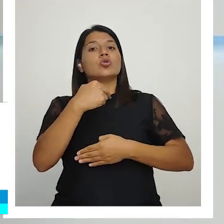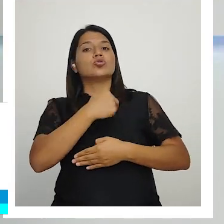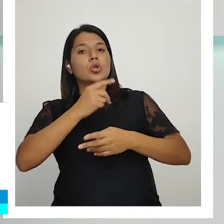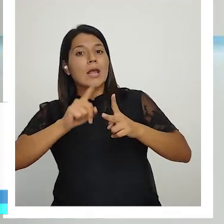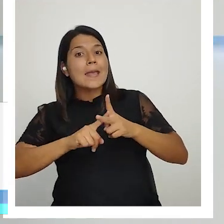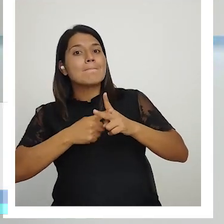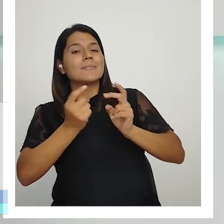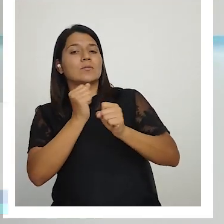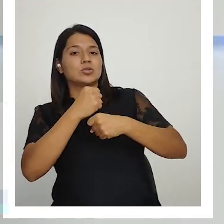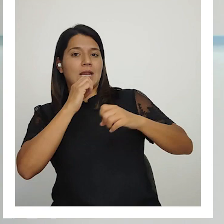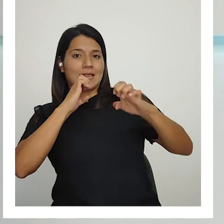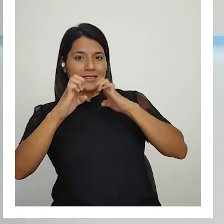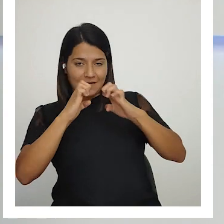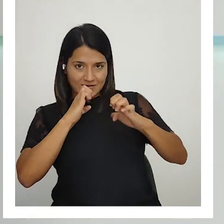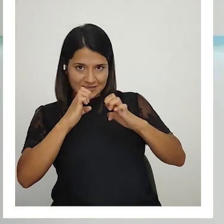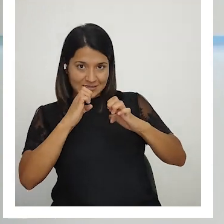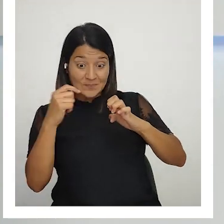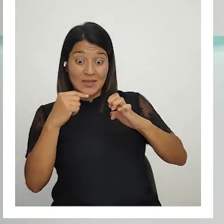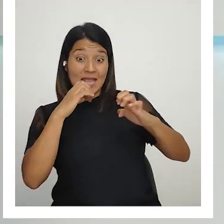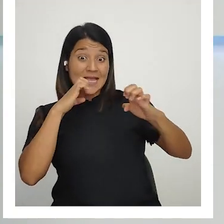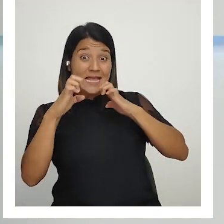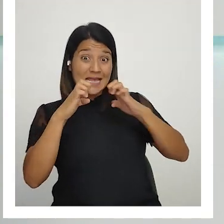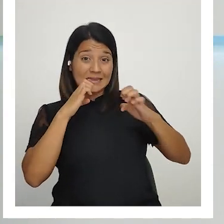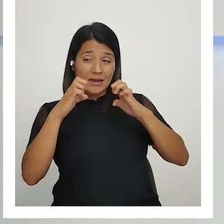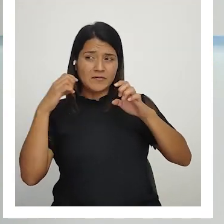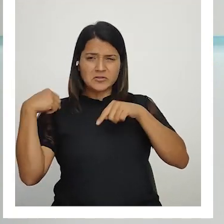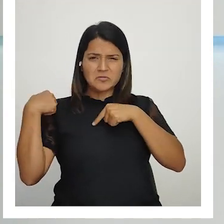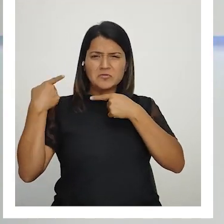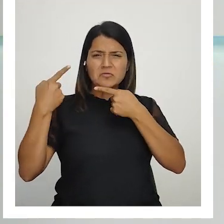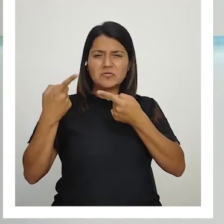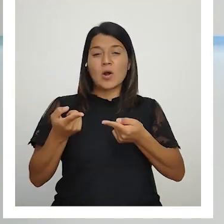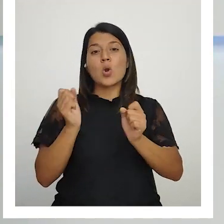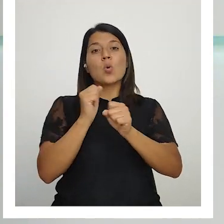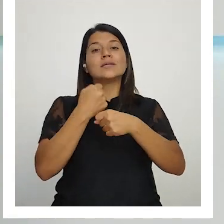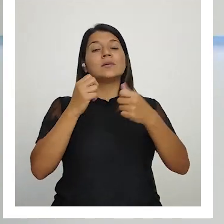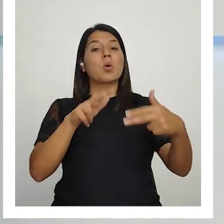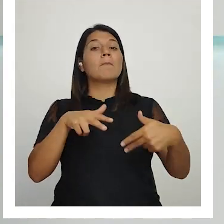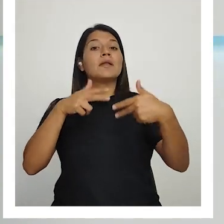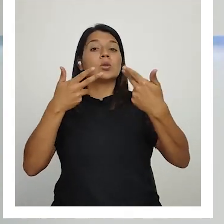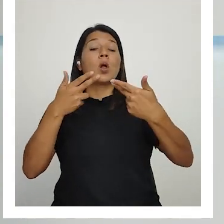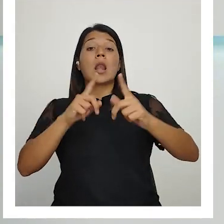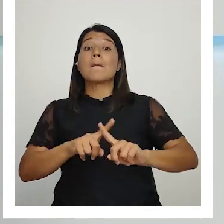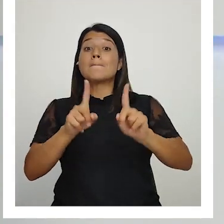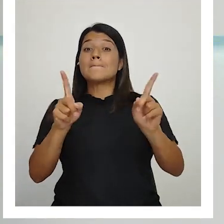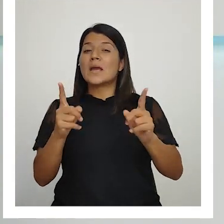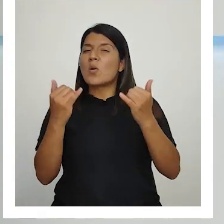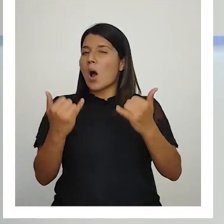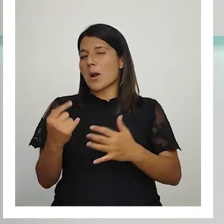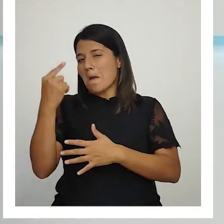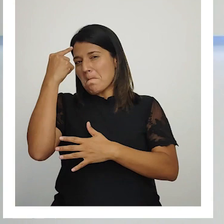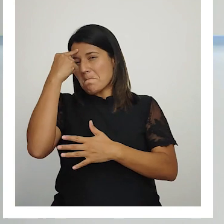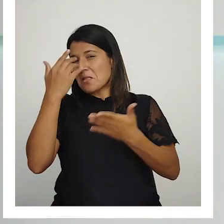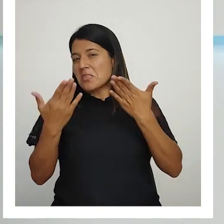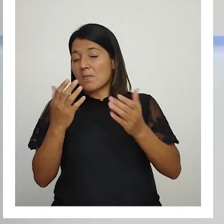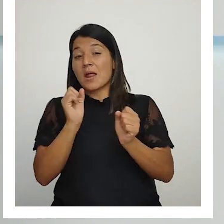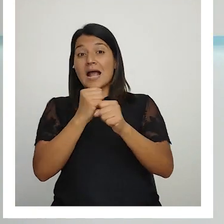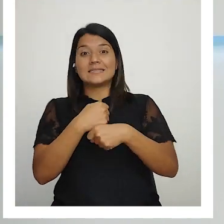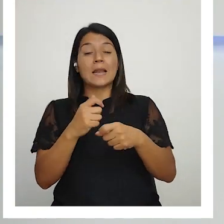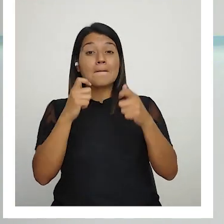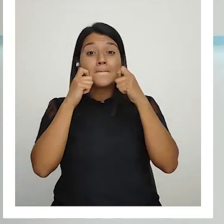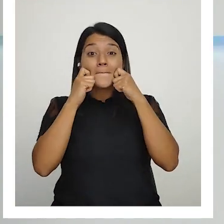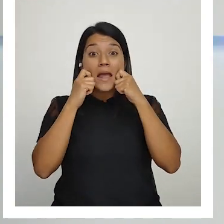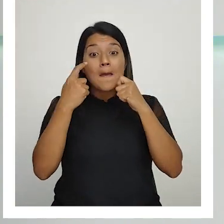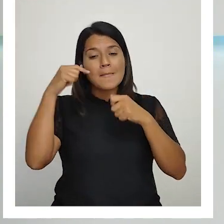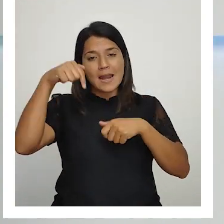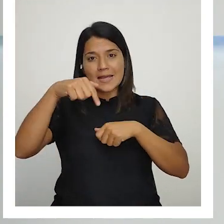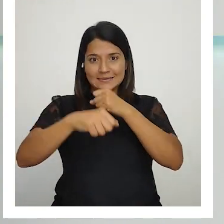las entrevistas. Las entrevistas en los últimos años las hemos hecho de forma virtual, sin embargo estamos contemplando hacerlas de forma presencial para